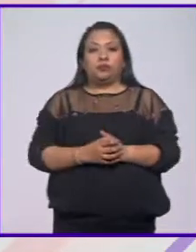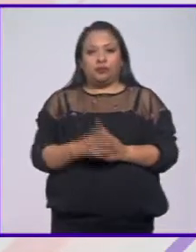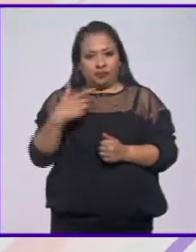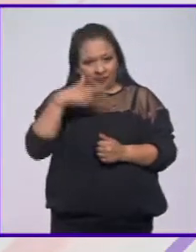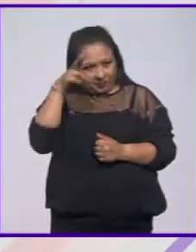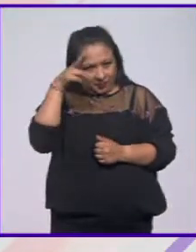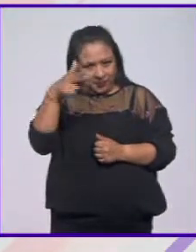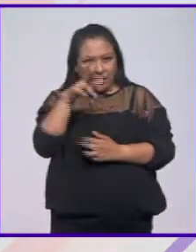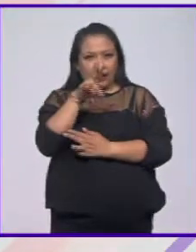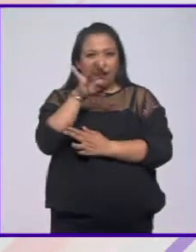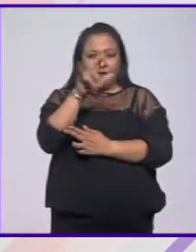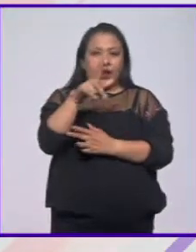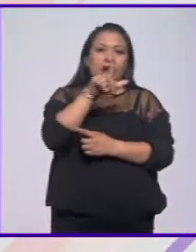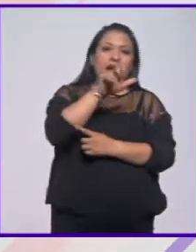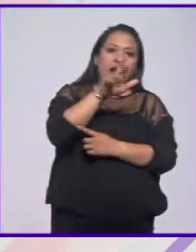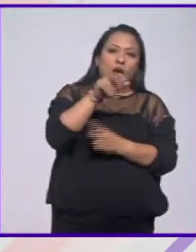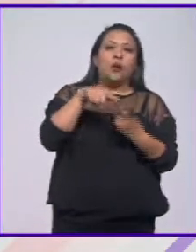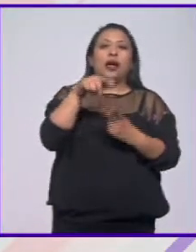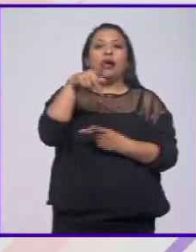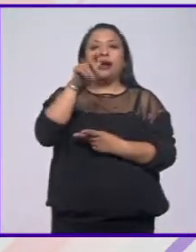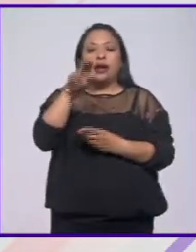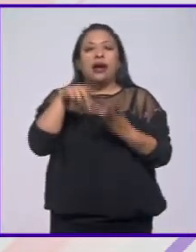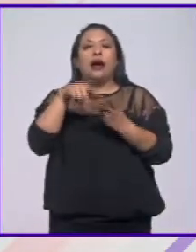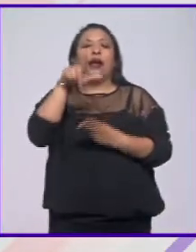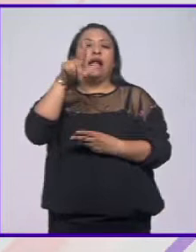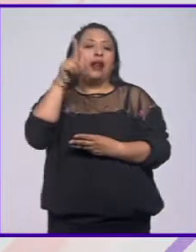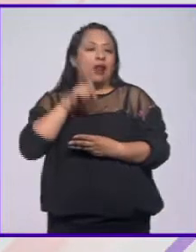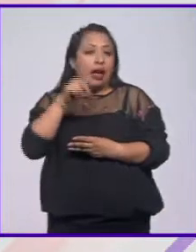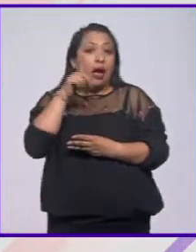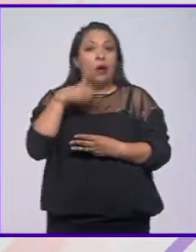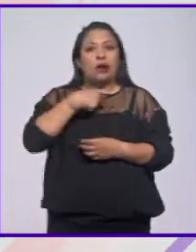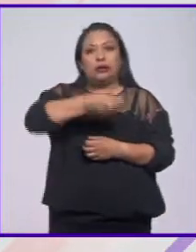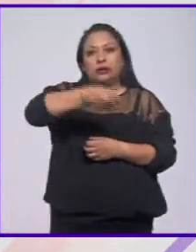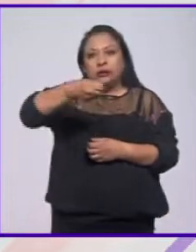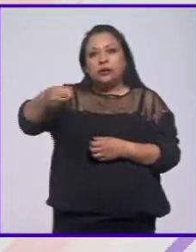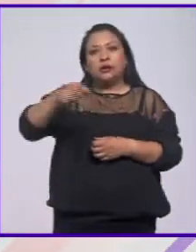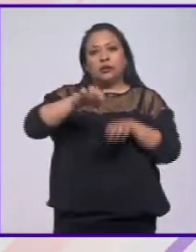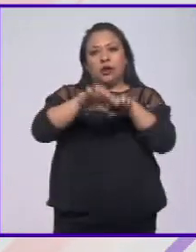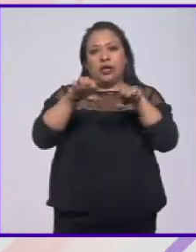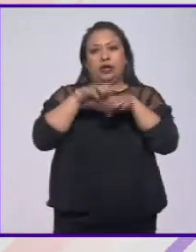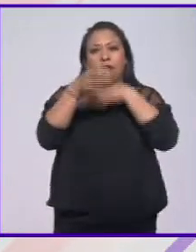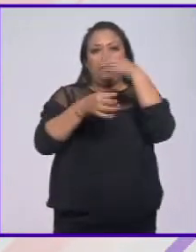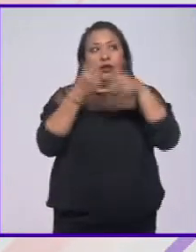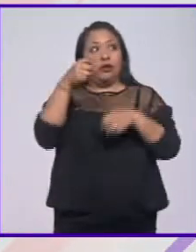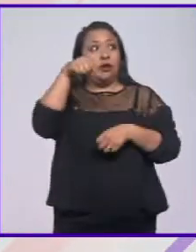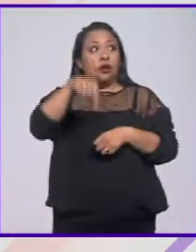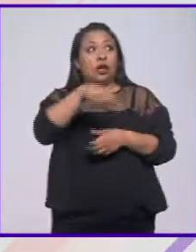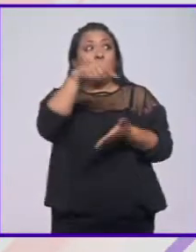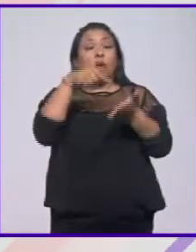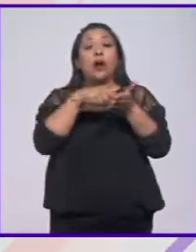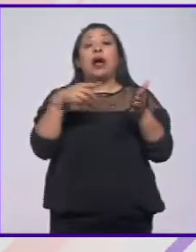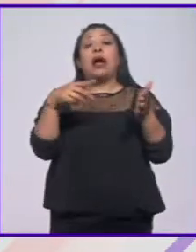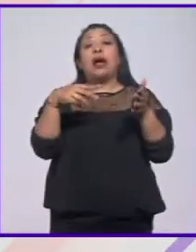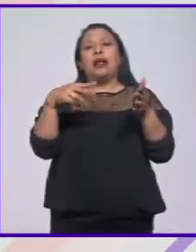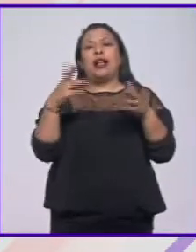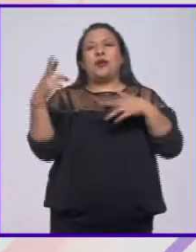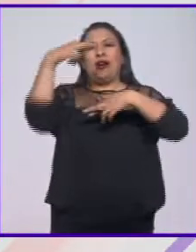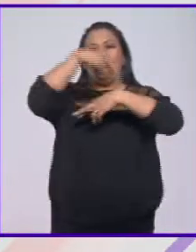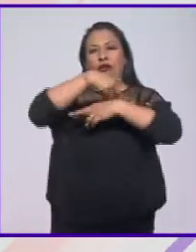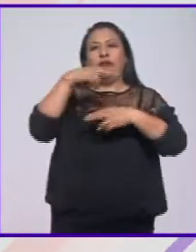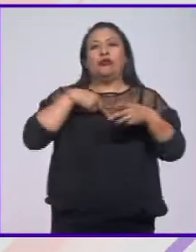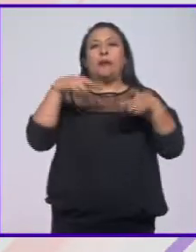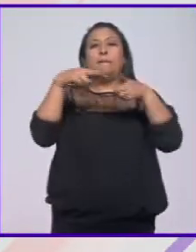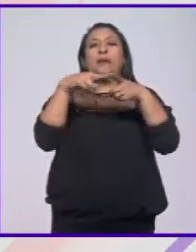¿Qué tal, Rafael? ¿Qué tal, Laura? Karen, Laura, los saludamos, todo el equipo de Noticias 22 que se encuentra en este lugar, la Plaza de la República. Estamos